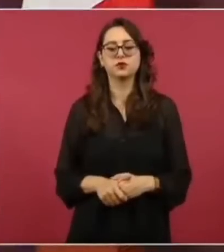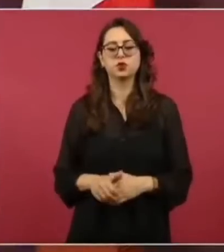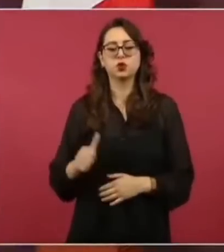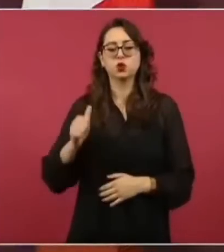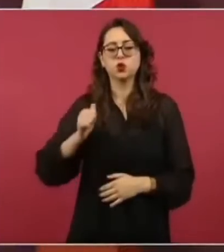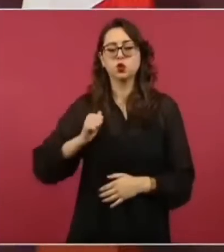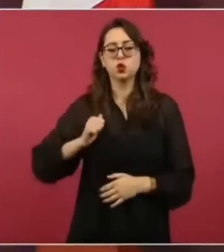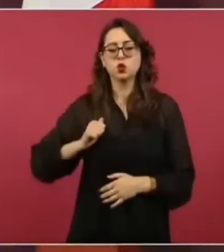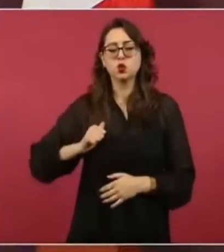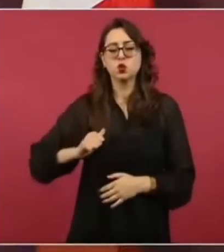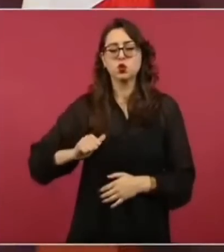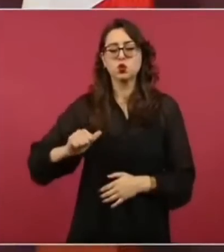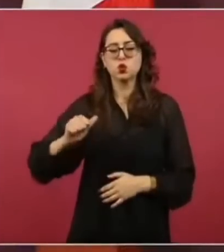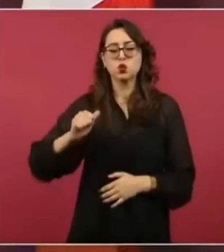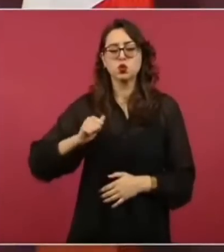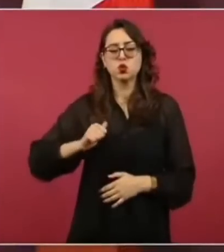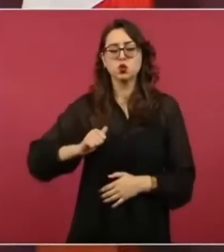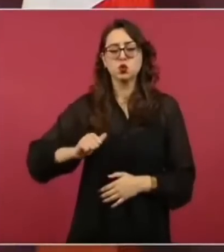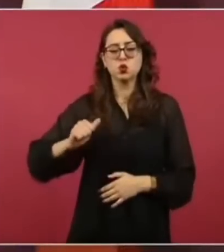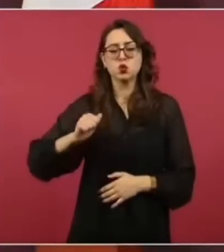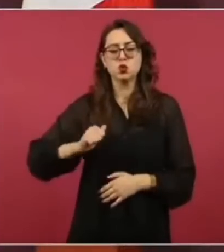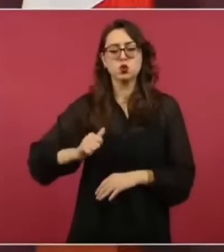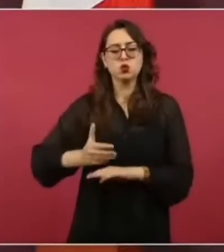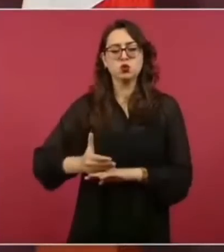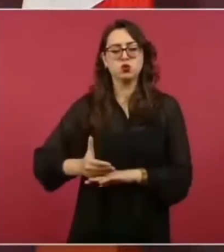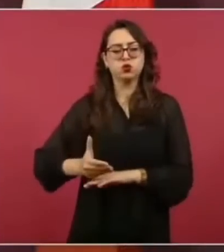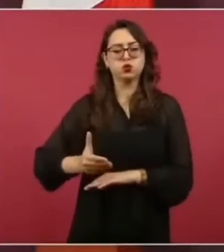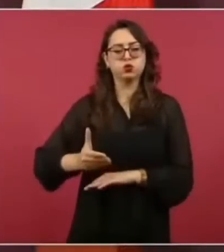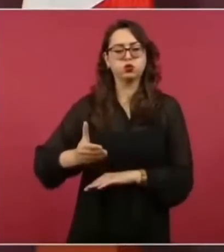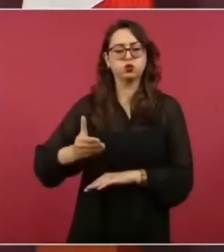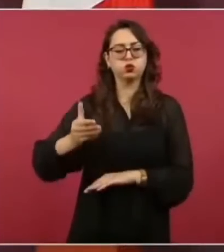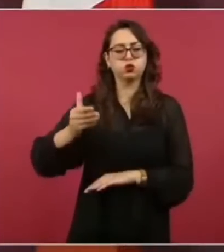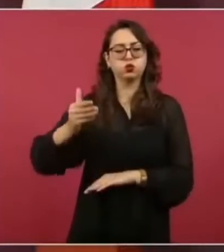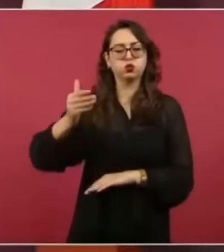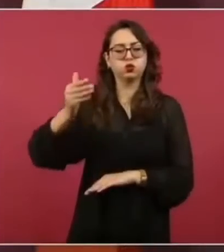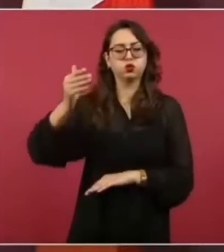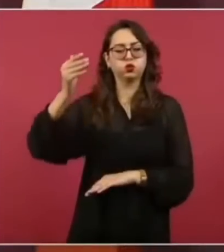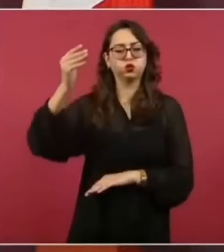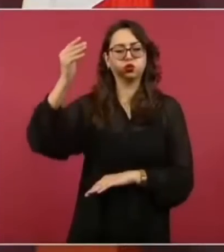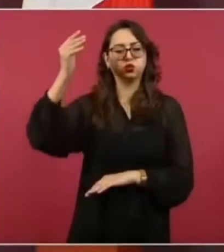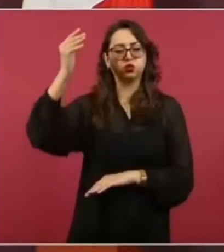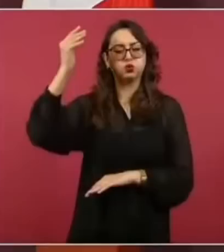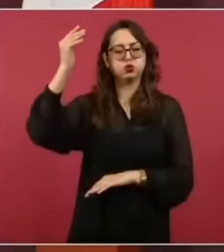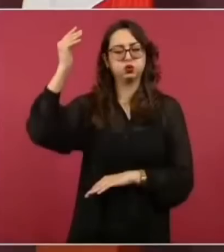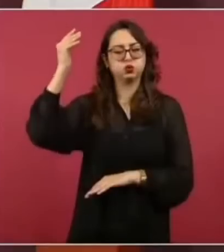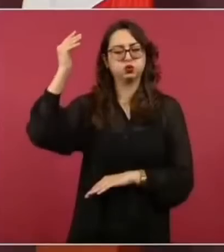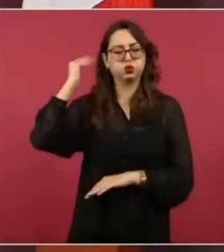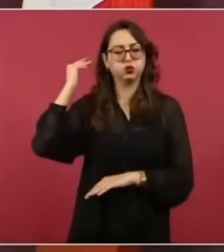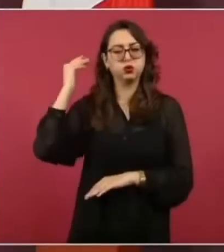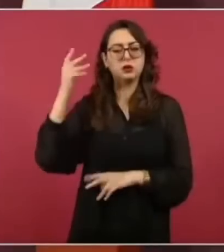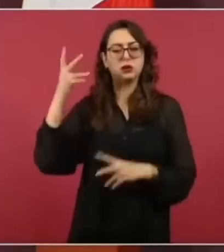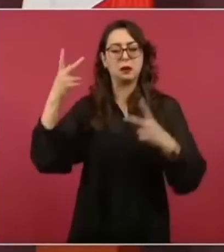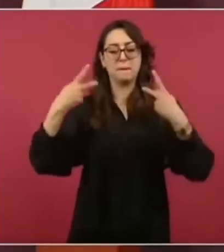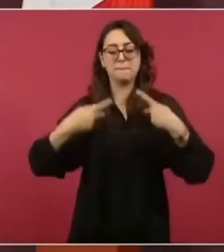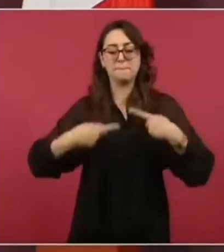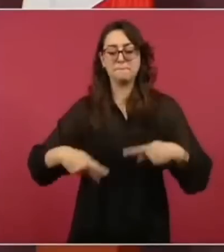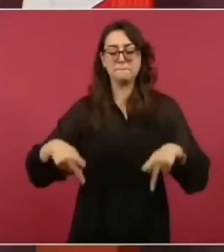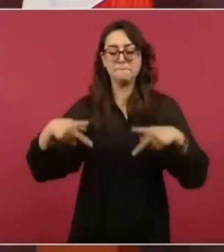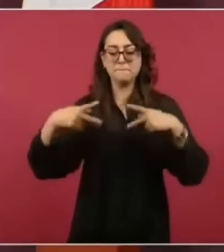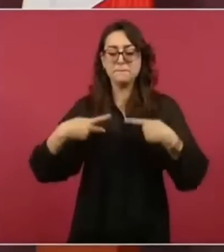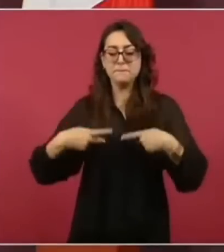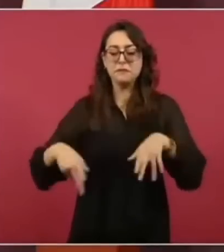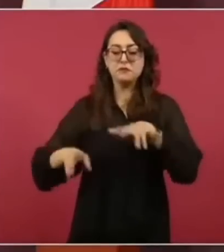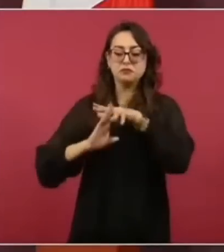inmemoriales, el emigrante ha sido tanto vilipendiado